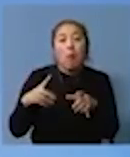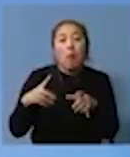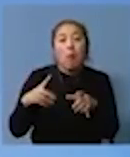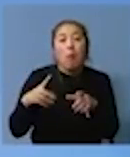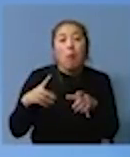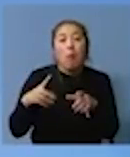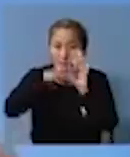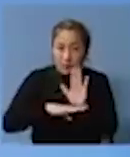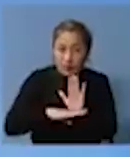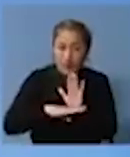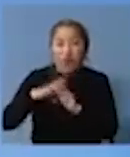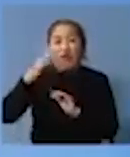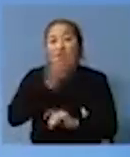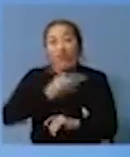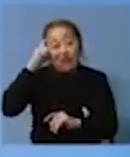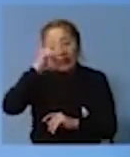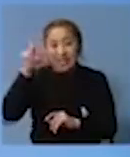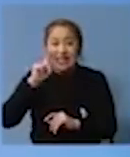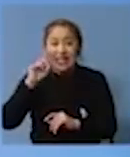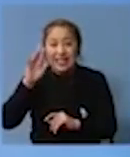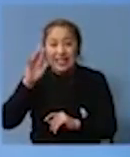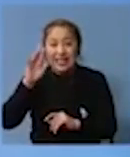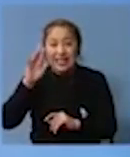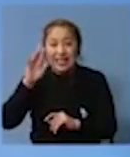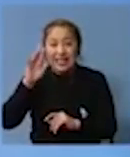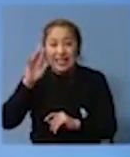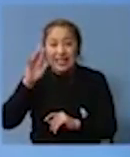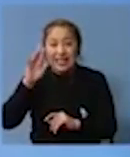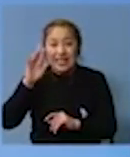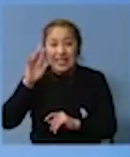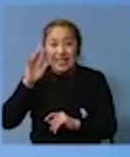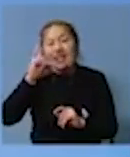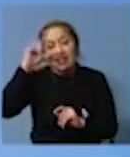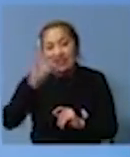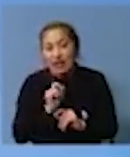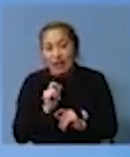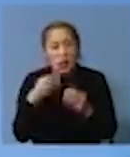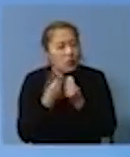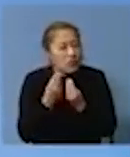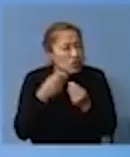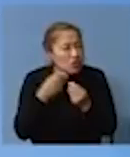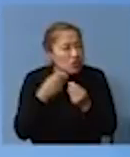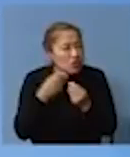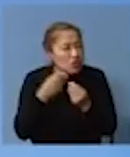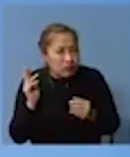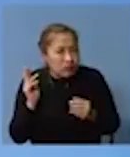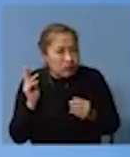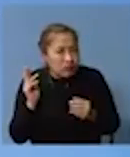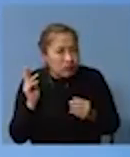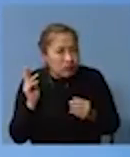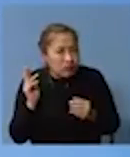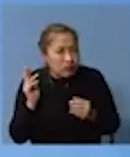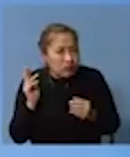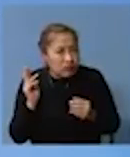lista de candidatos con Julio Ferreira y Adrián Mendieta, una presentación que con mucho ruido en los medios se termina